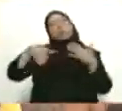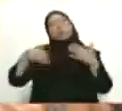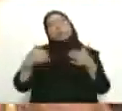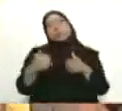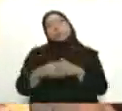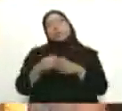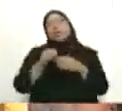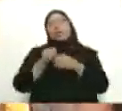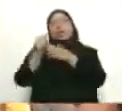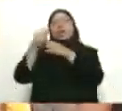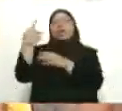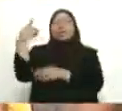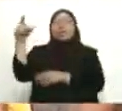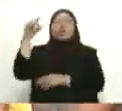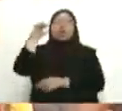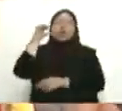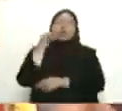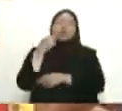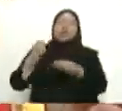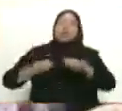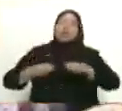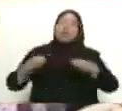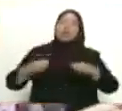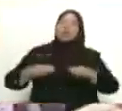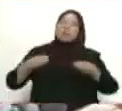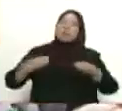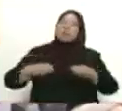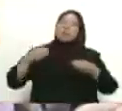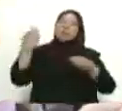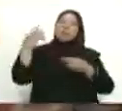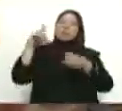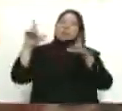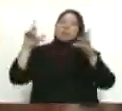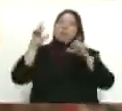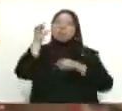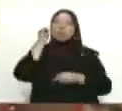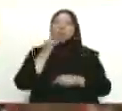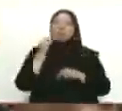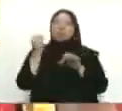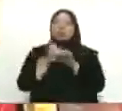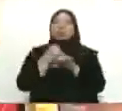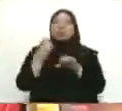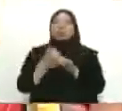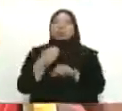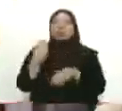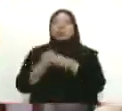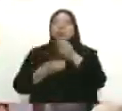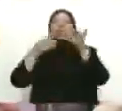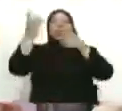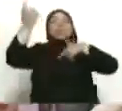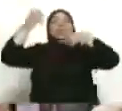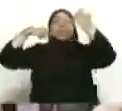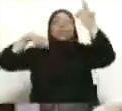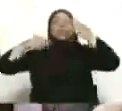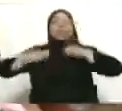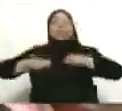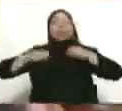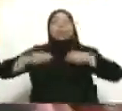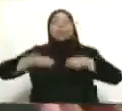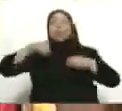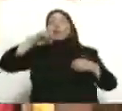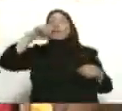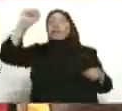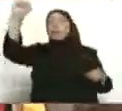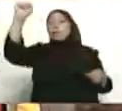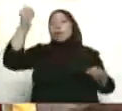los mártires de la parroquia sucre Que viva la patria que viva Bolívar que viva Chávez que viva Maduro